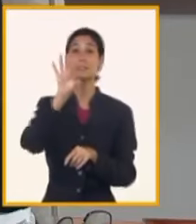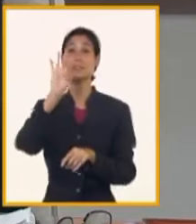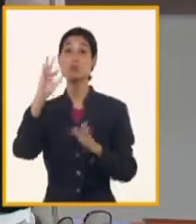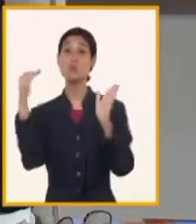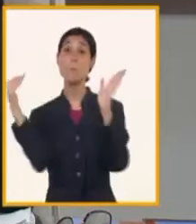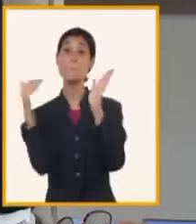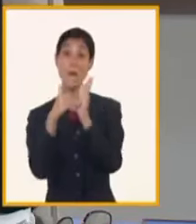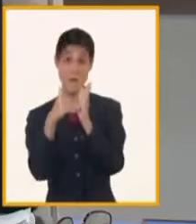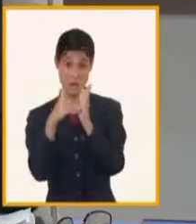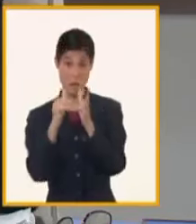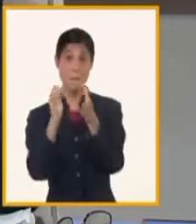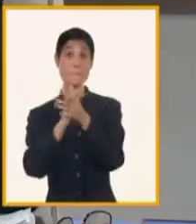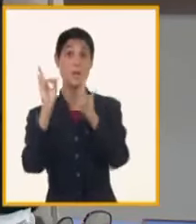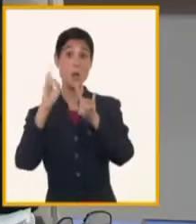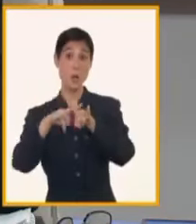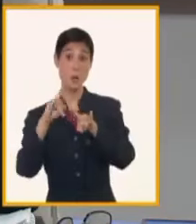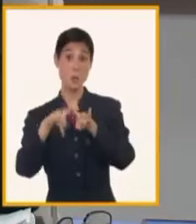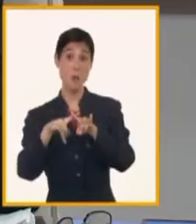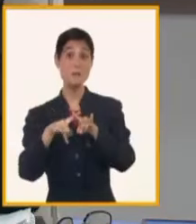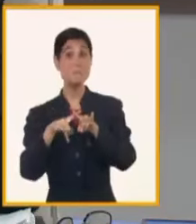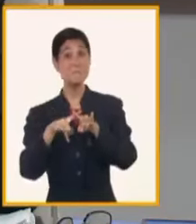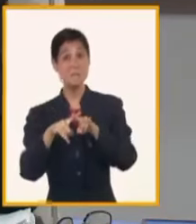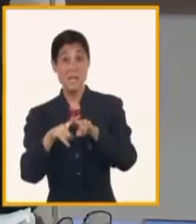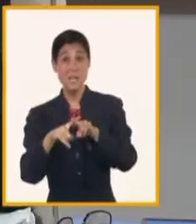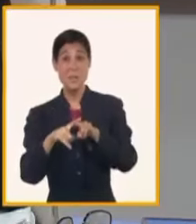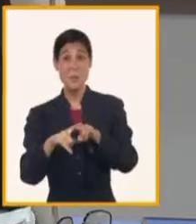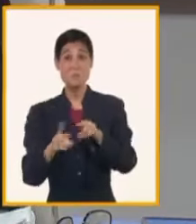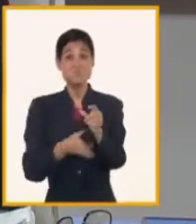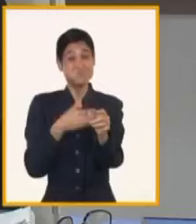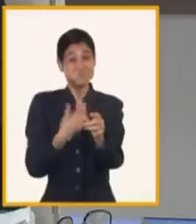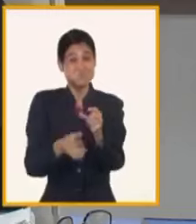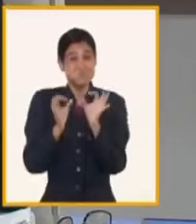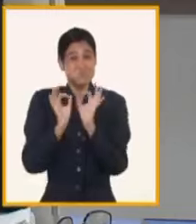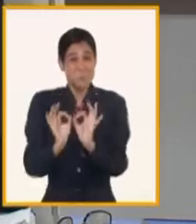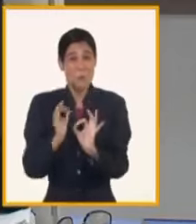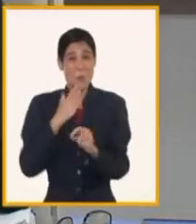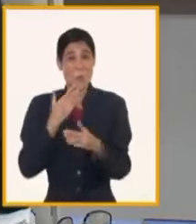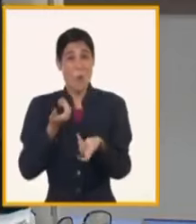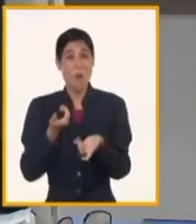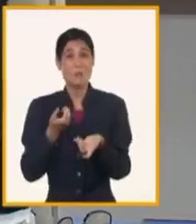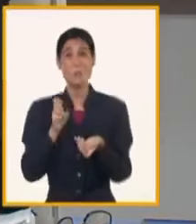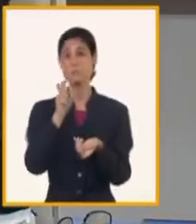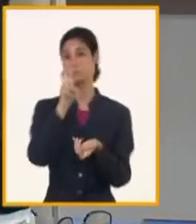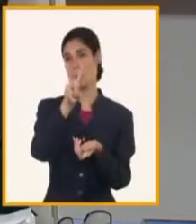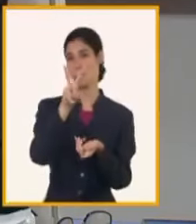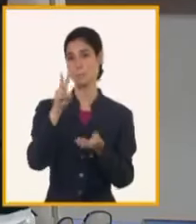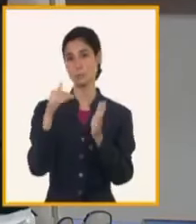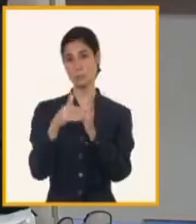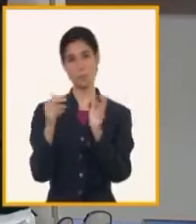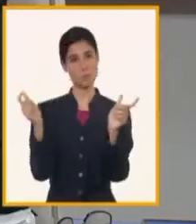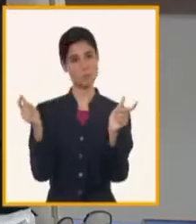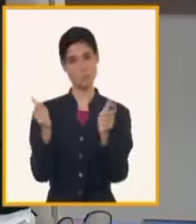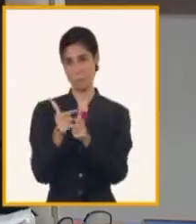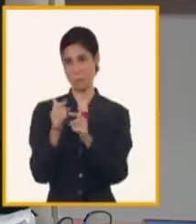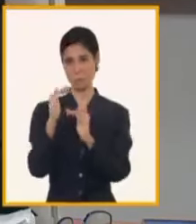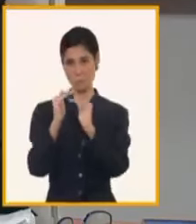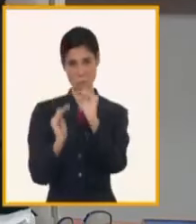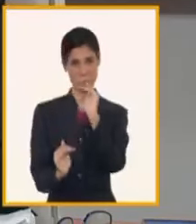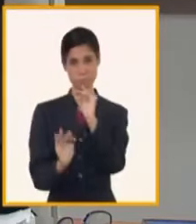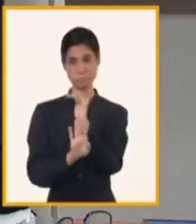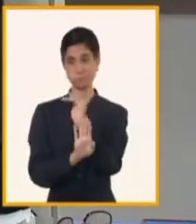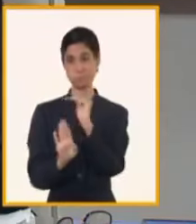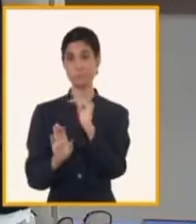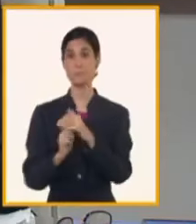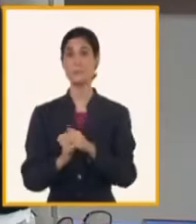generando 29000 como promedio en el mes de julio la en el gas nosotros habíamos planificado